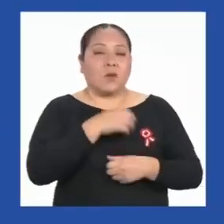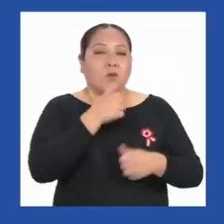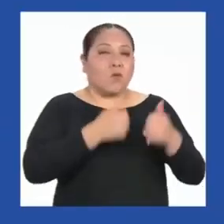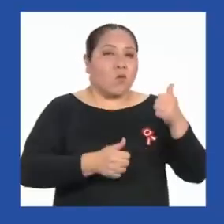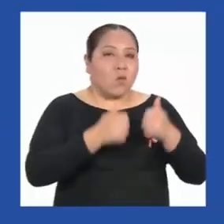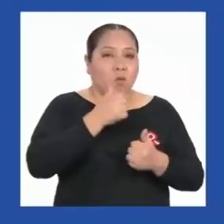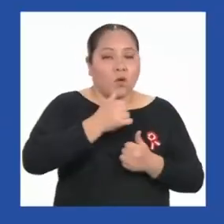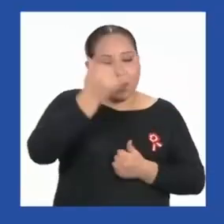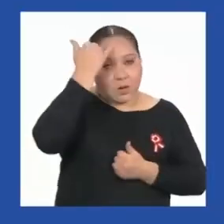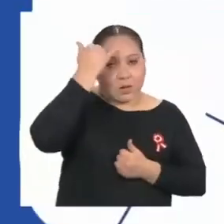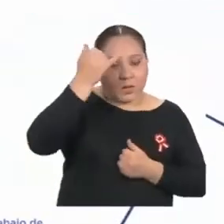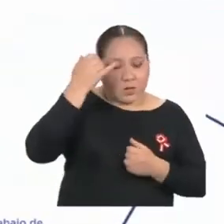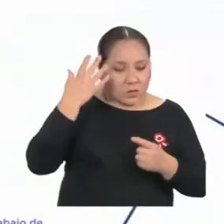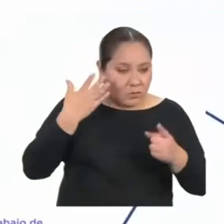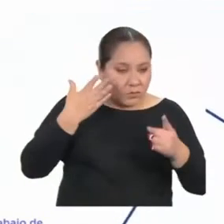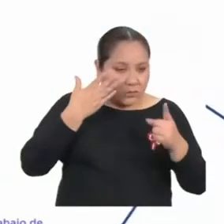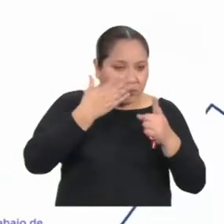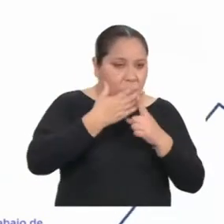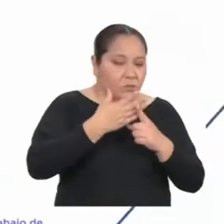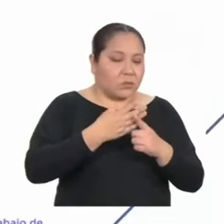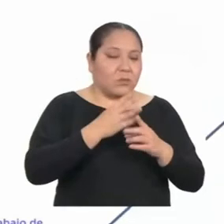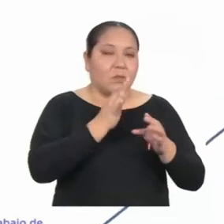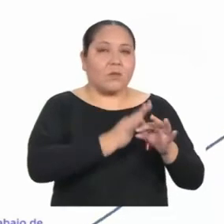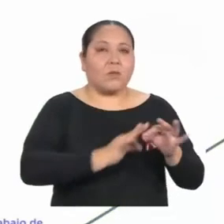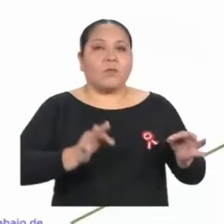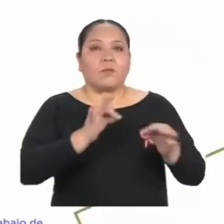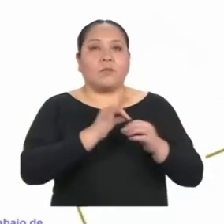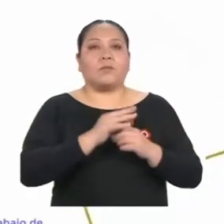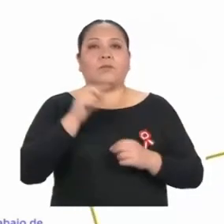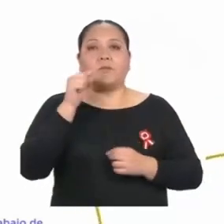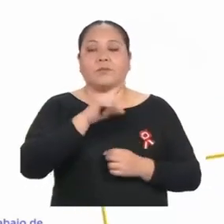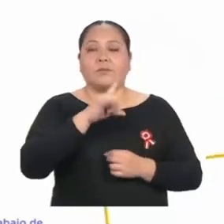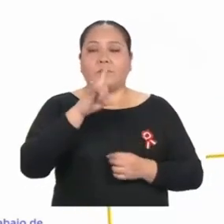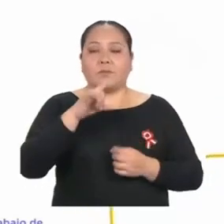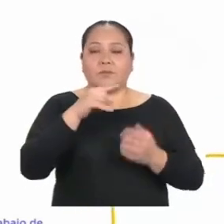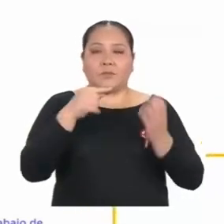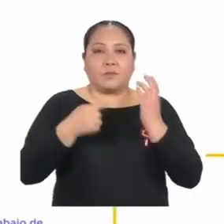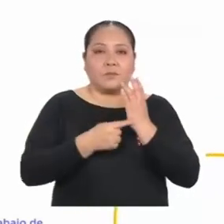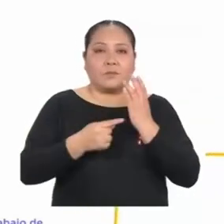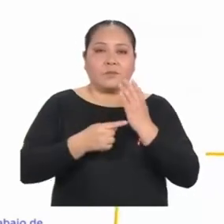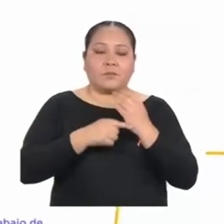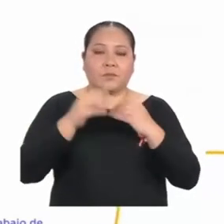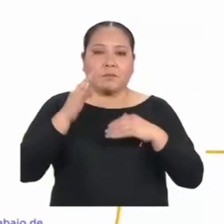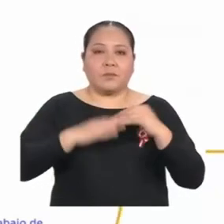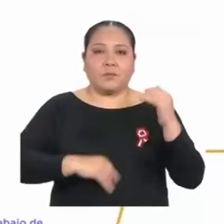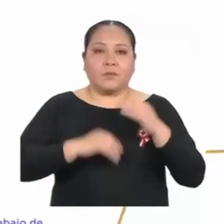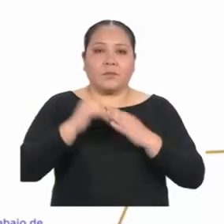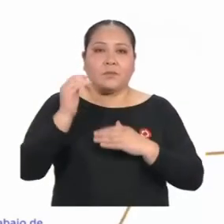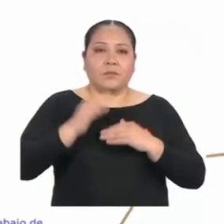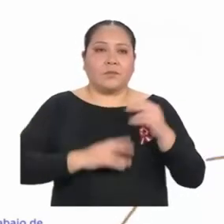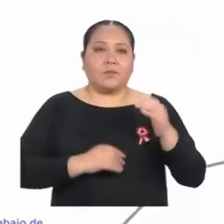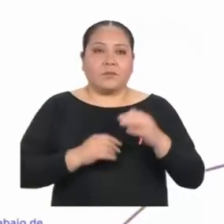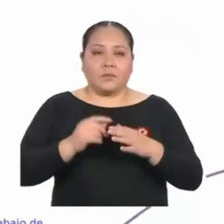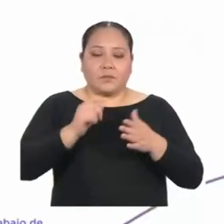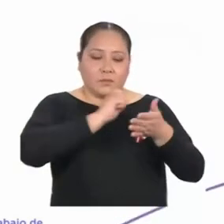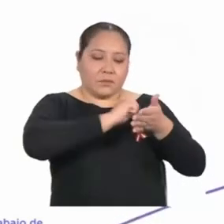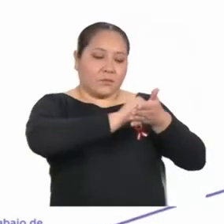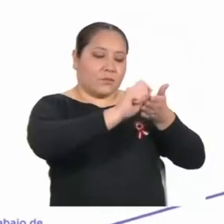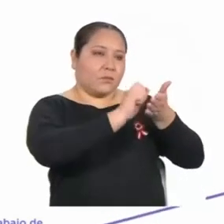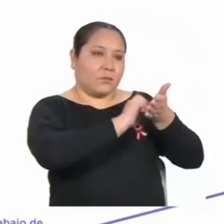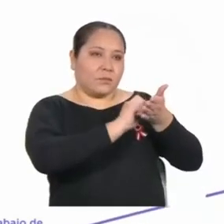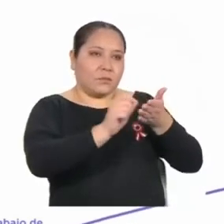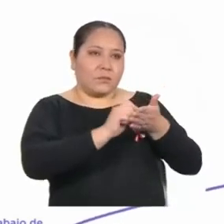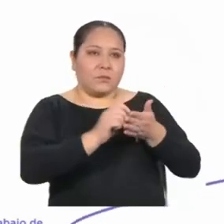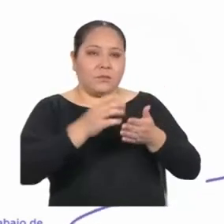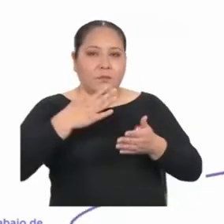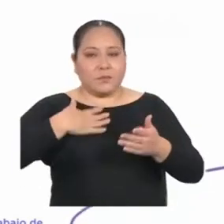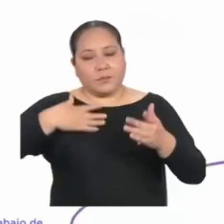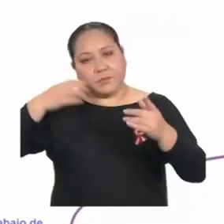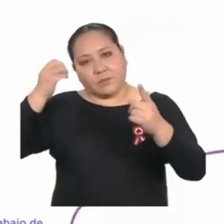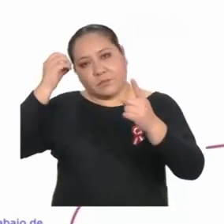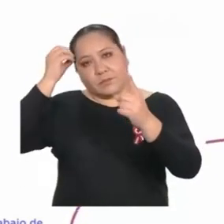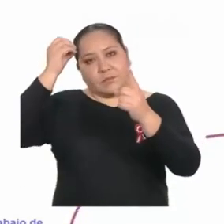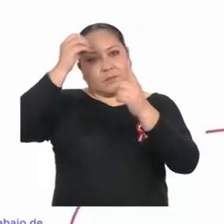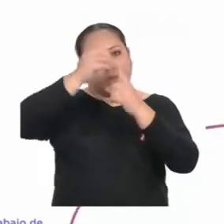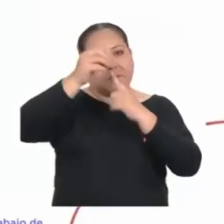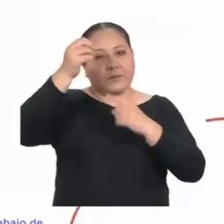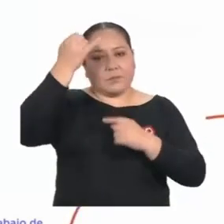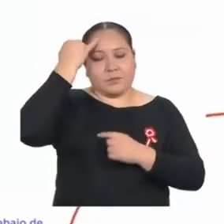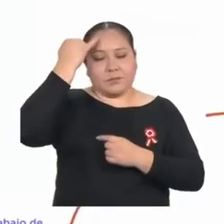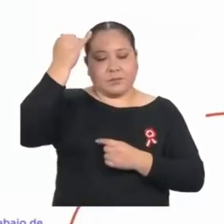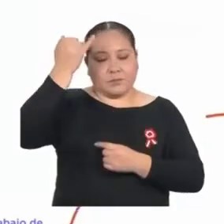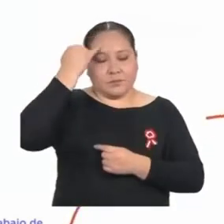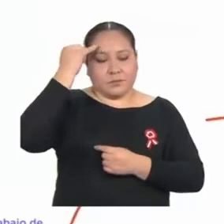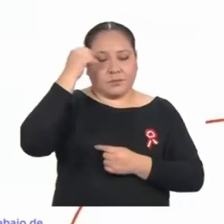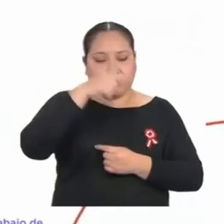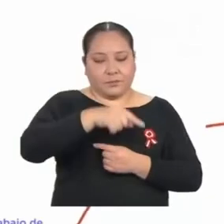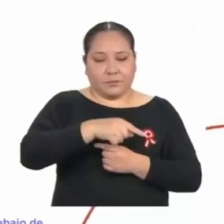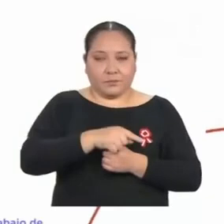idea principal? Aquí podemos usar la técnica de construcción. Subrayamos mi objetivo porque sugiere que la idea principal